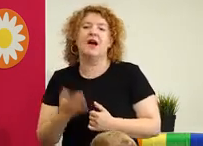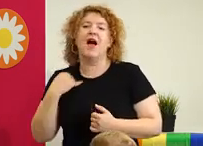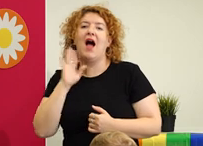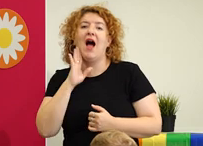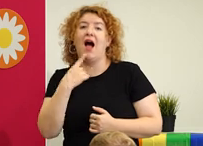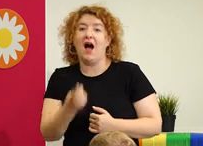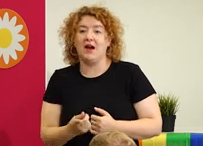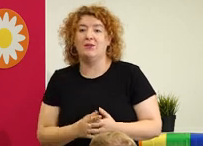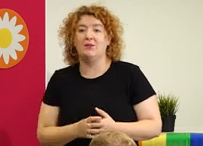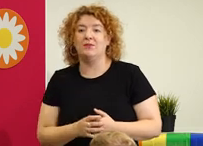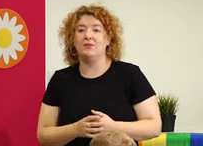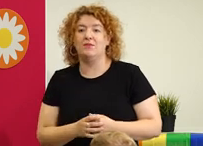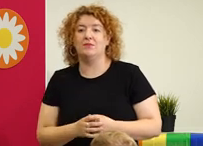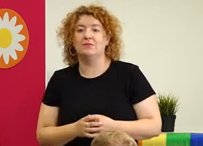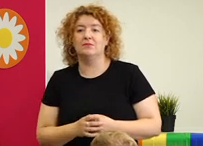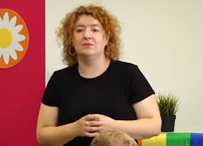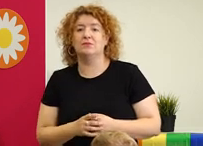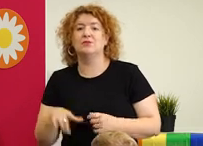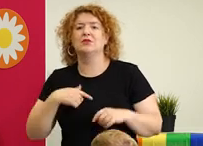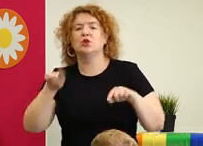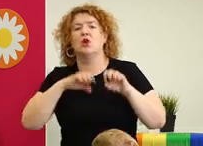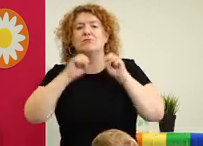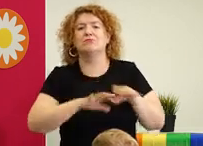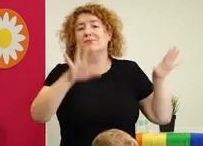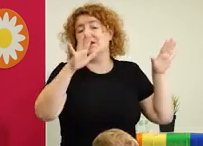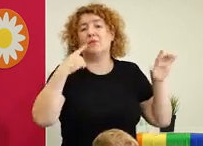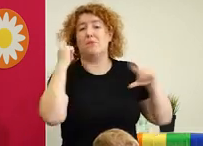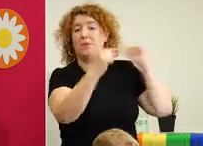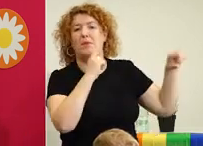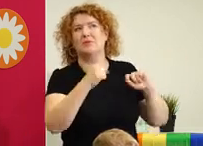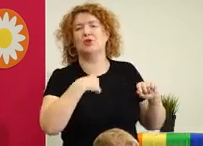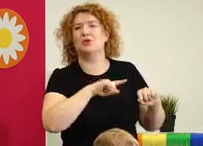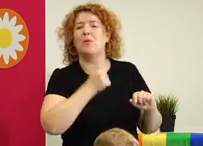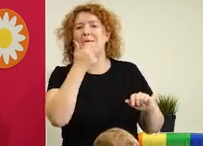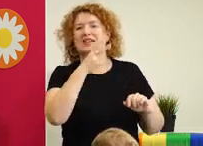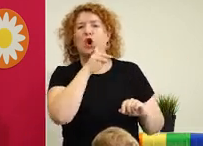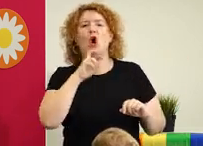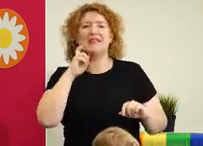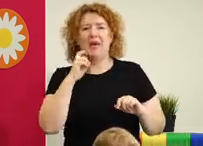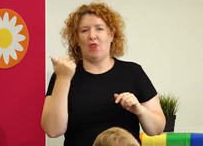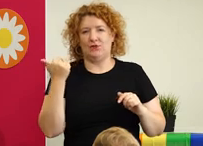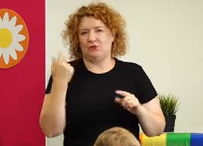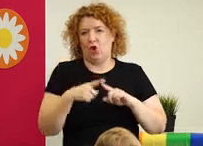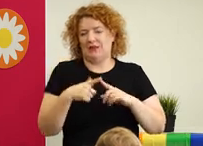sea, a veces en la diáspora somos más conservadoras.